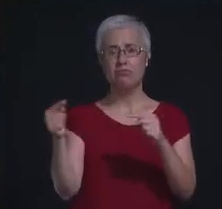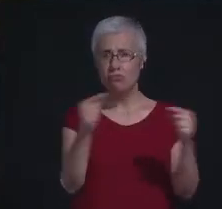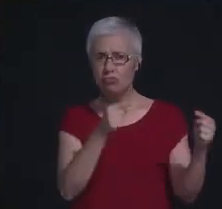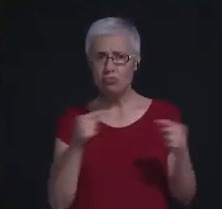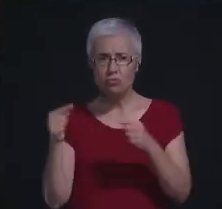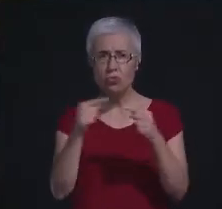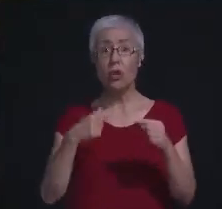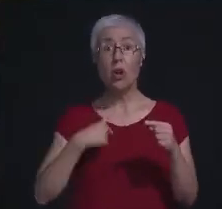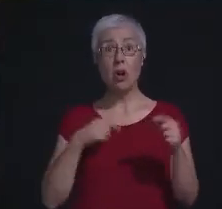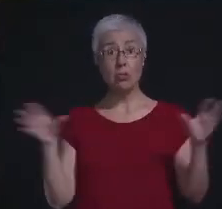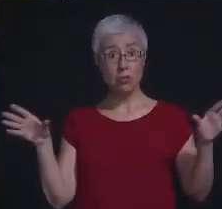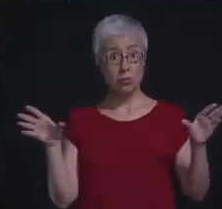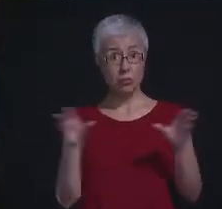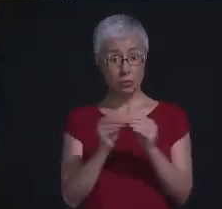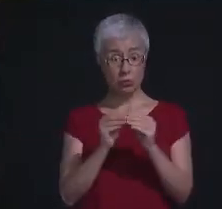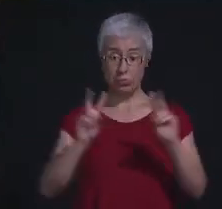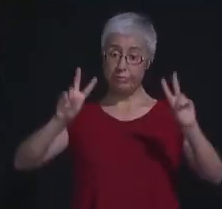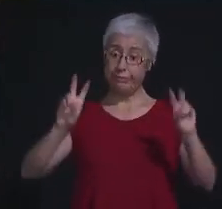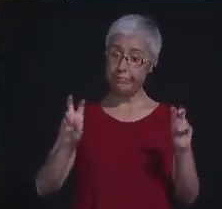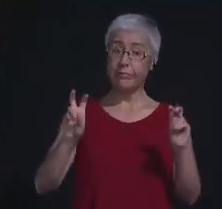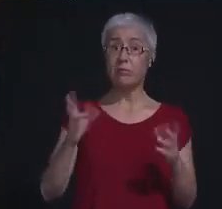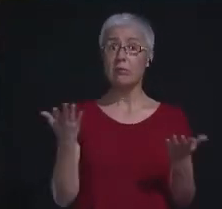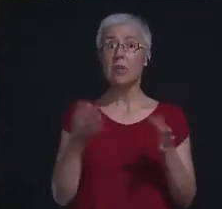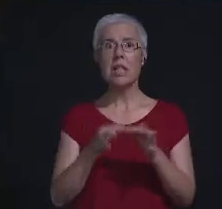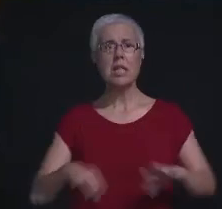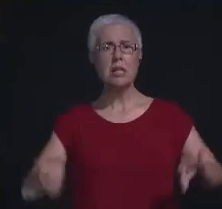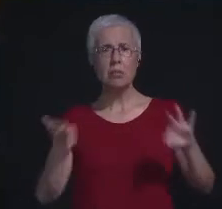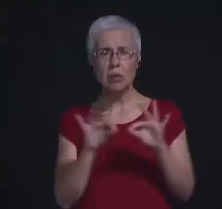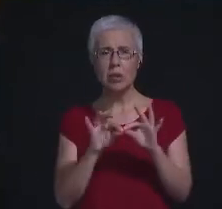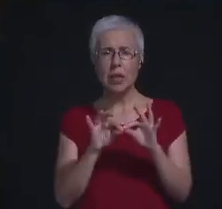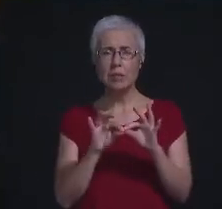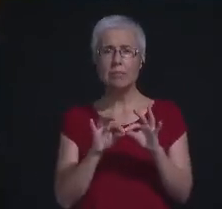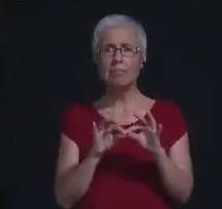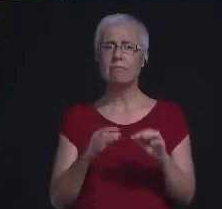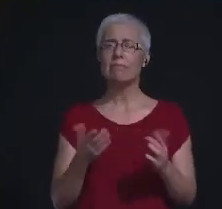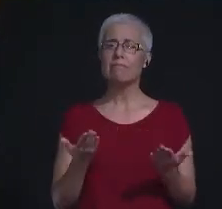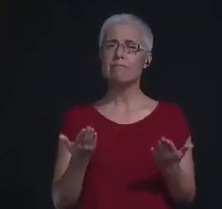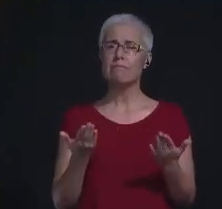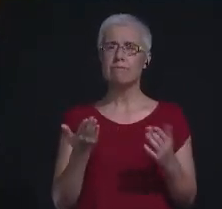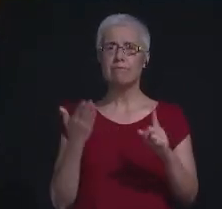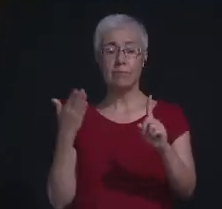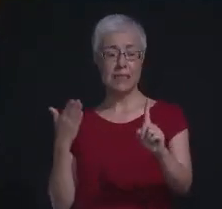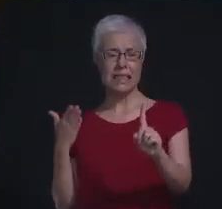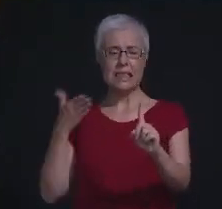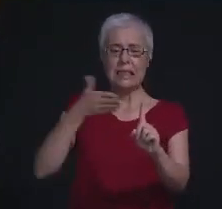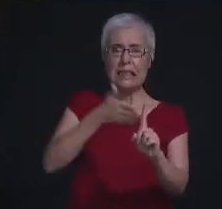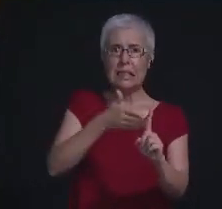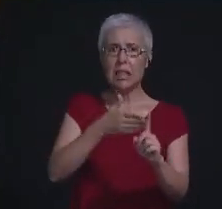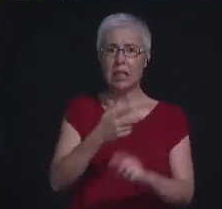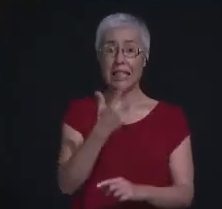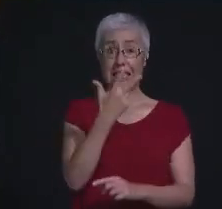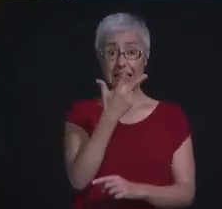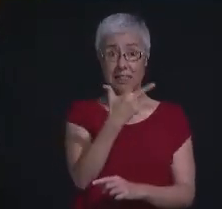Cohen, me quedo con Gortázar y su voluntad de destinar los